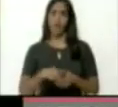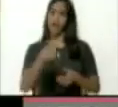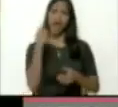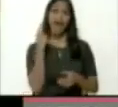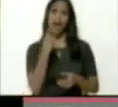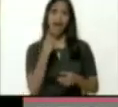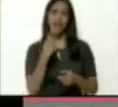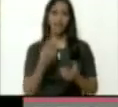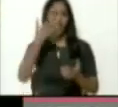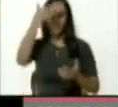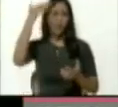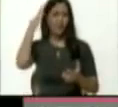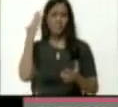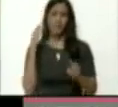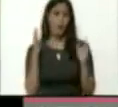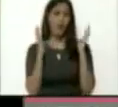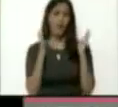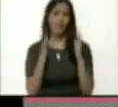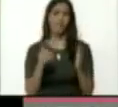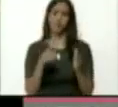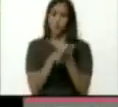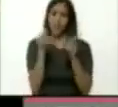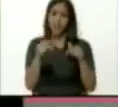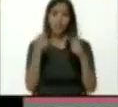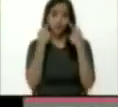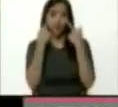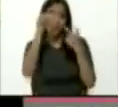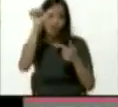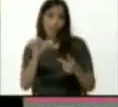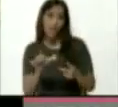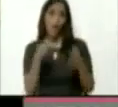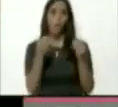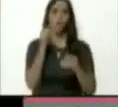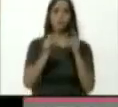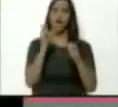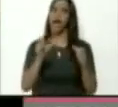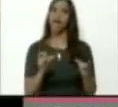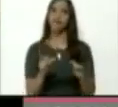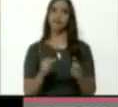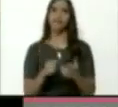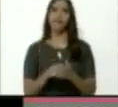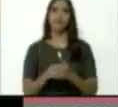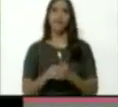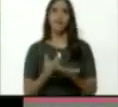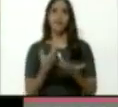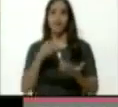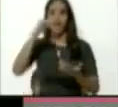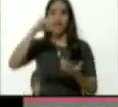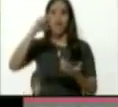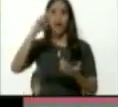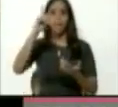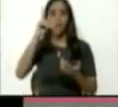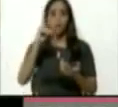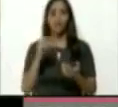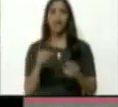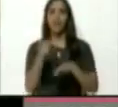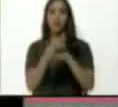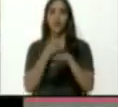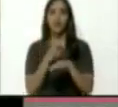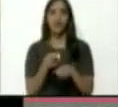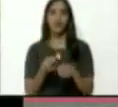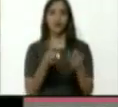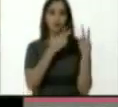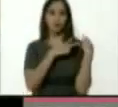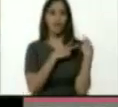Hay una hipocresía bastante grande en torno a esto, porque lo que yo veo es que mucha gente que está en la MUD, en el gobierno interino, lo que esperaba era